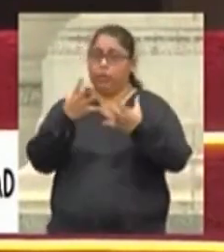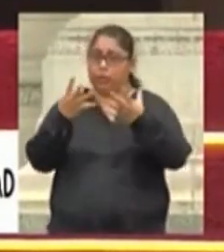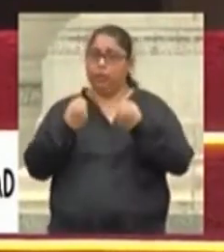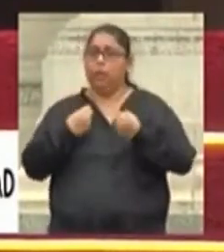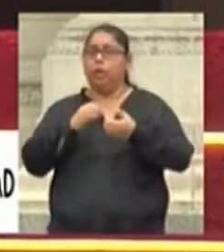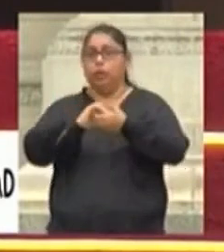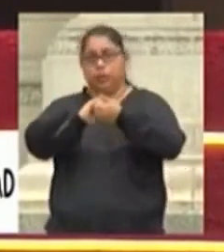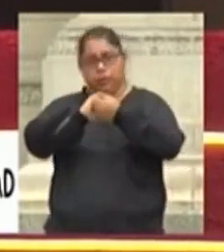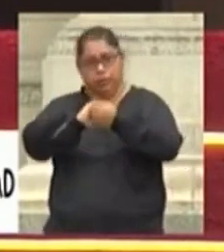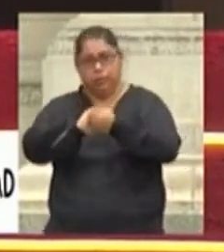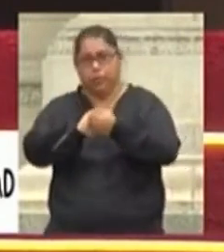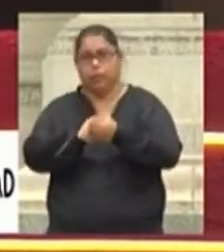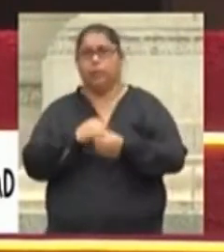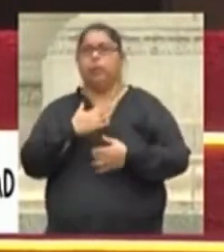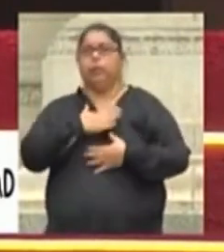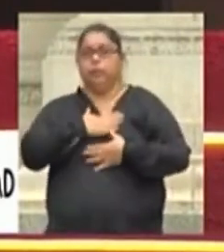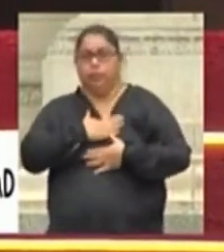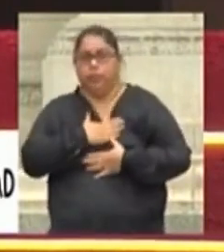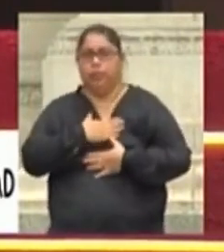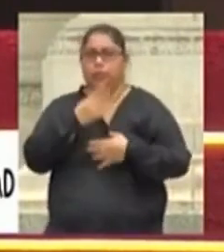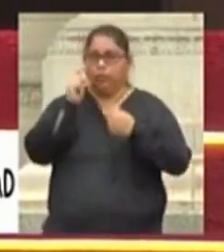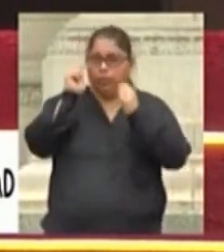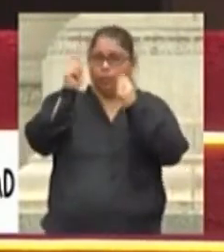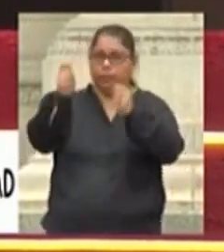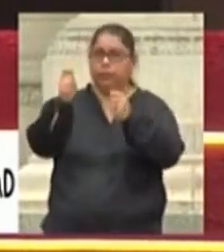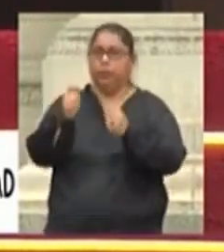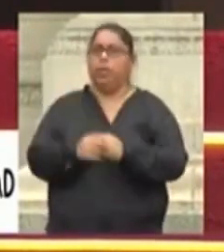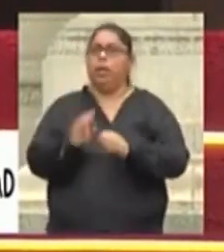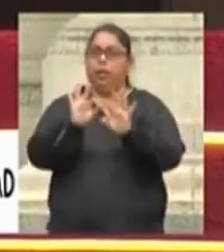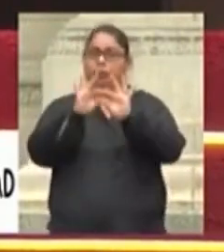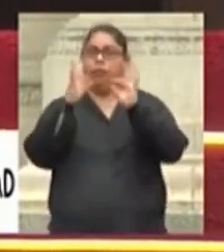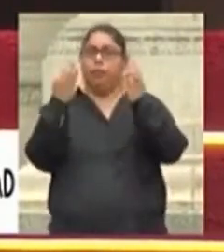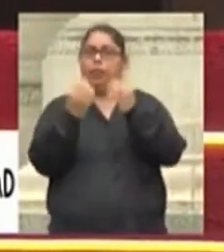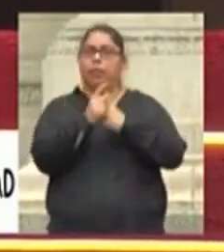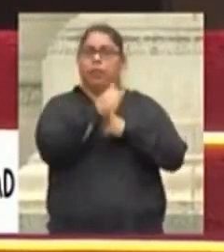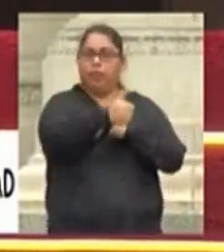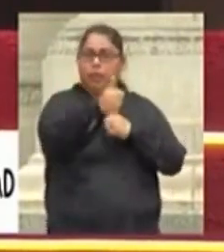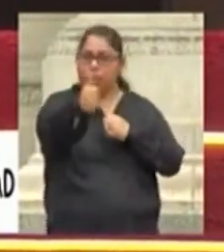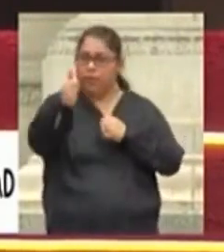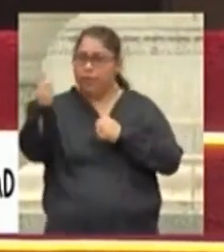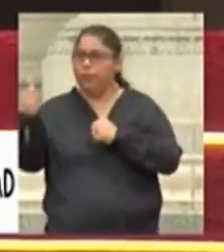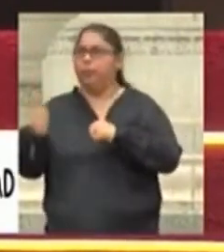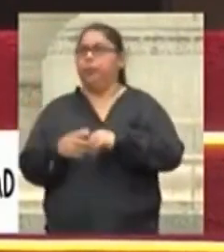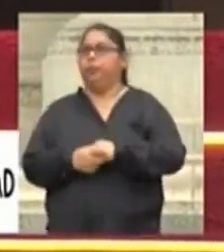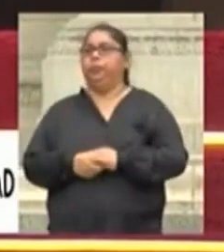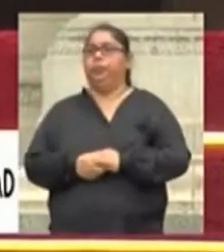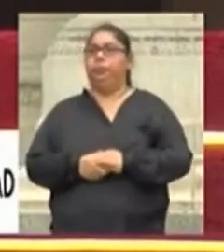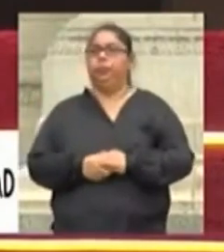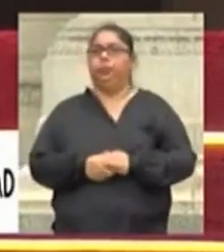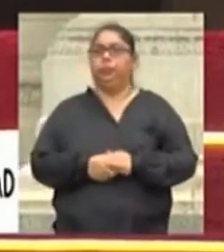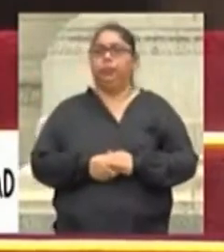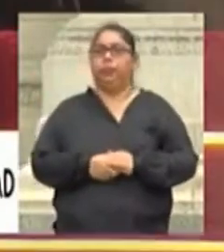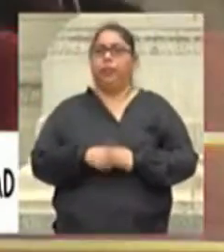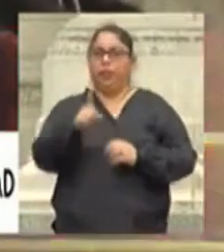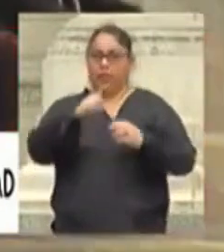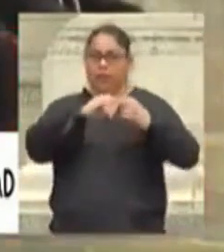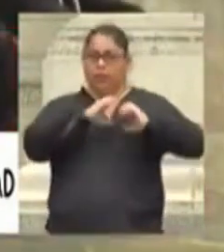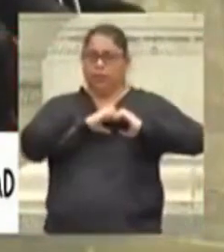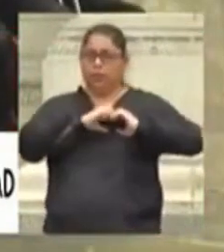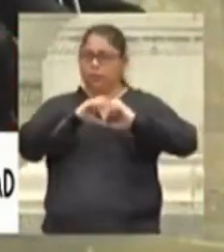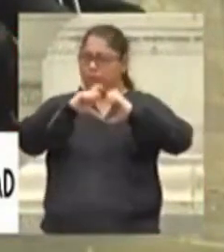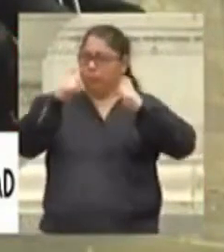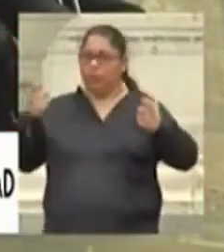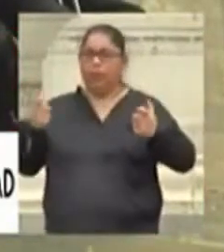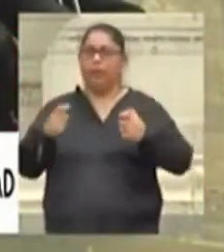yo quisiera saludar y expresar mi reconocimiento a las familias de cada uno de ustedes de ese